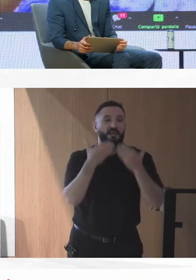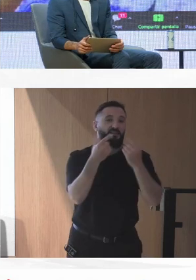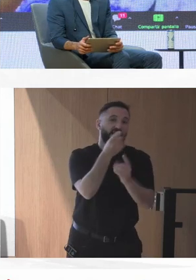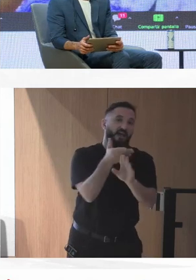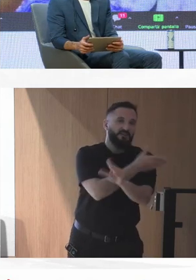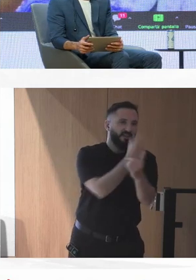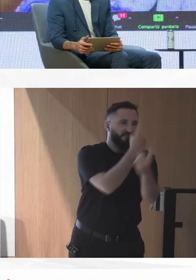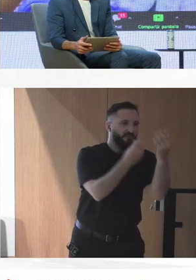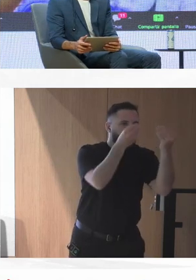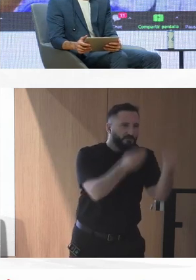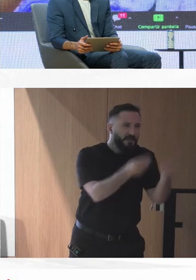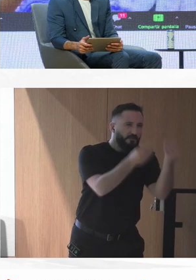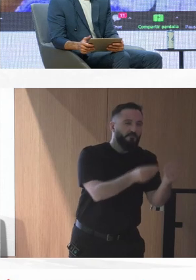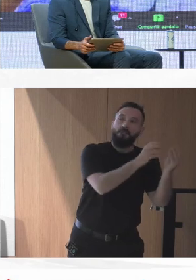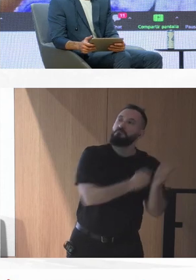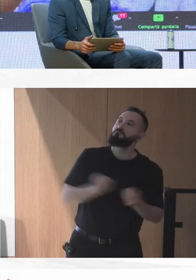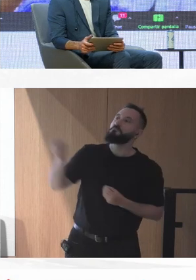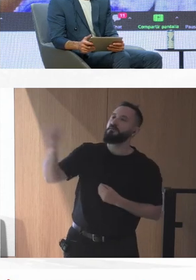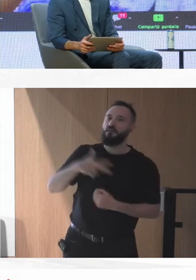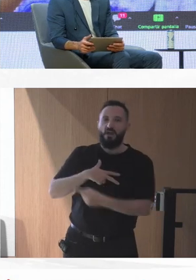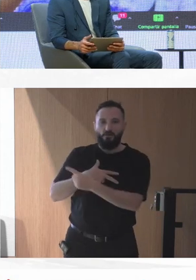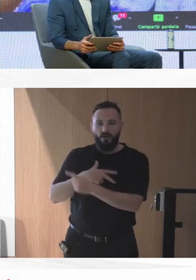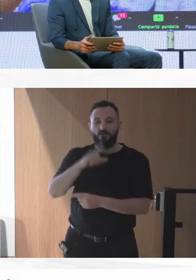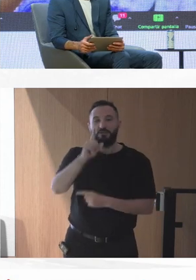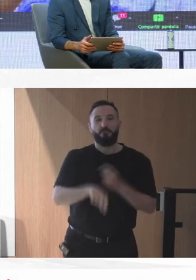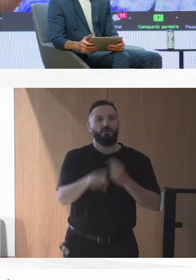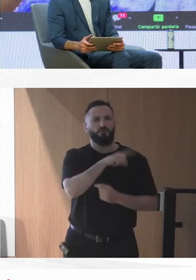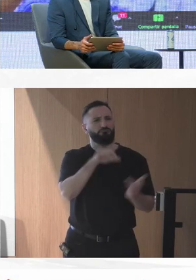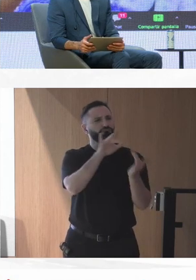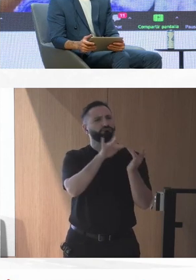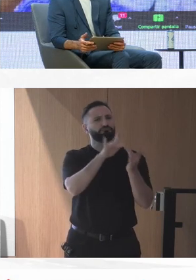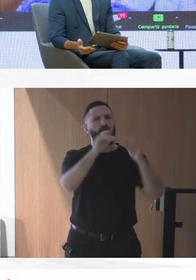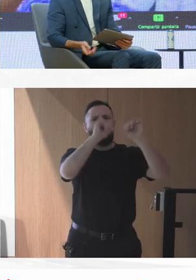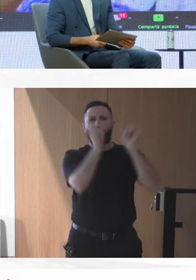Pudimos comunicarnos con ella de una forma efectiva.